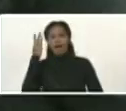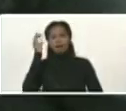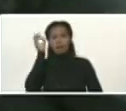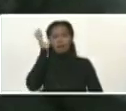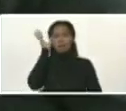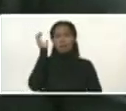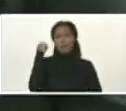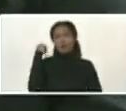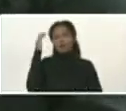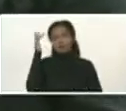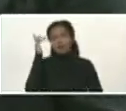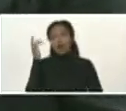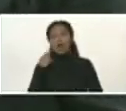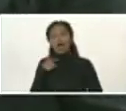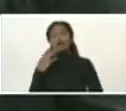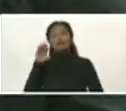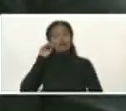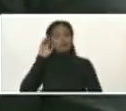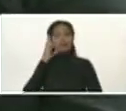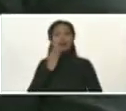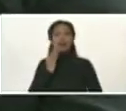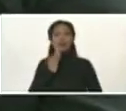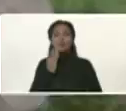la experiencia.